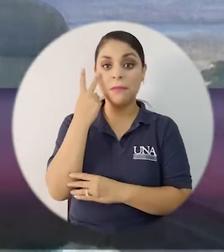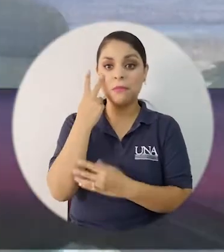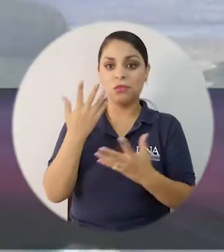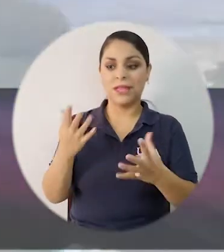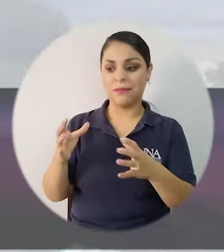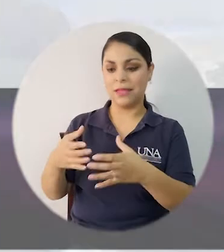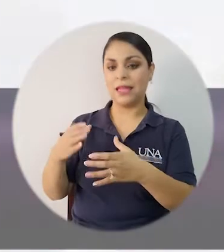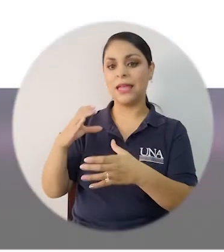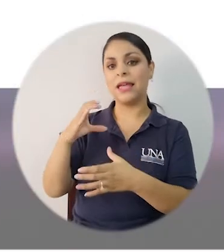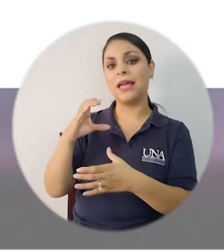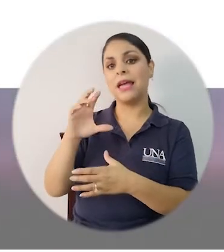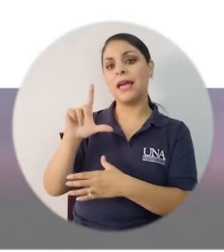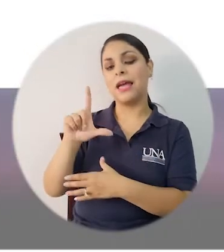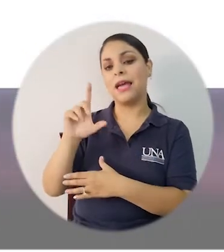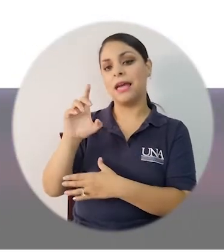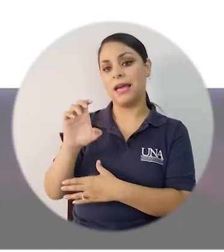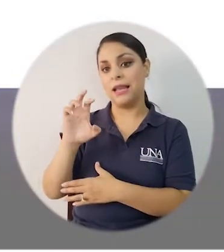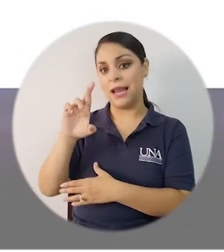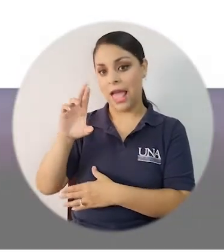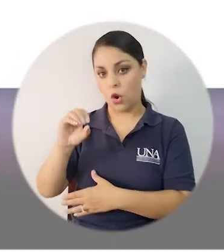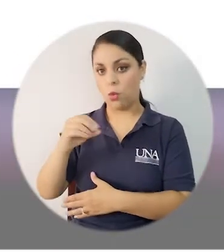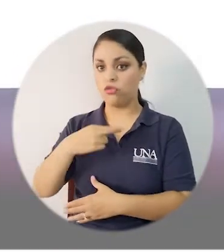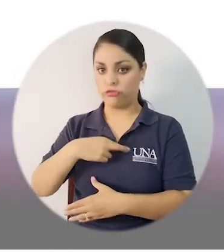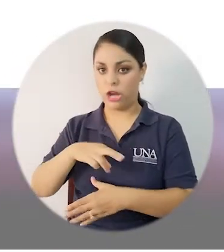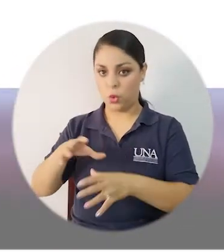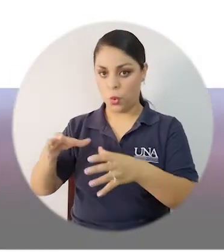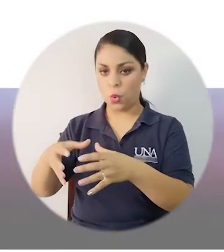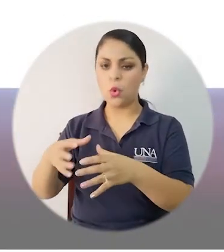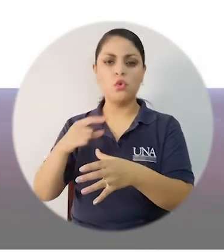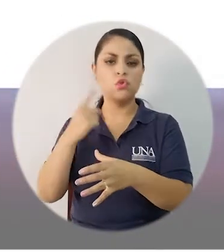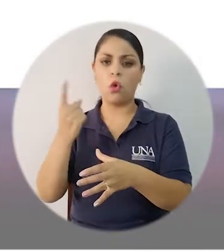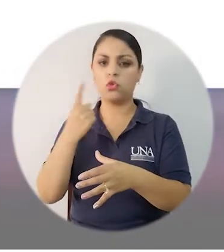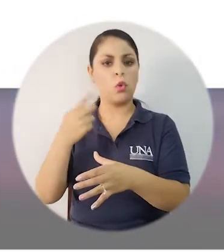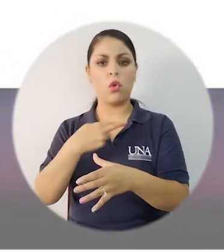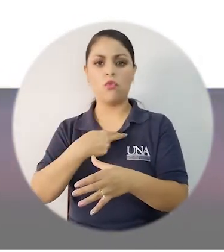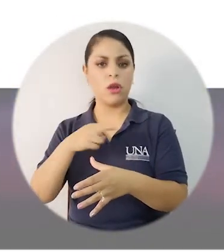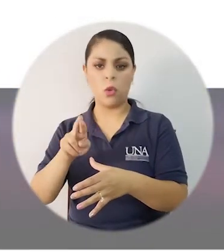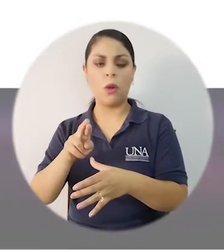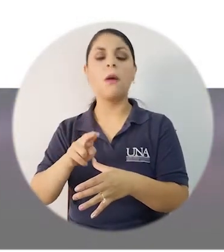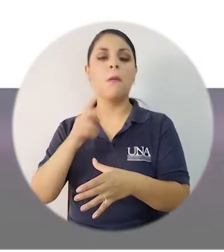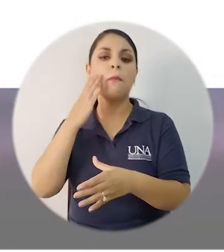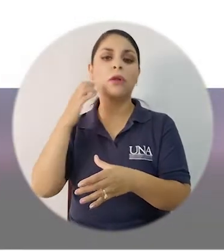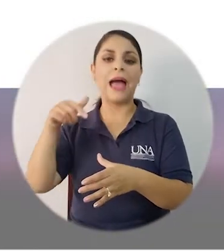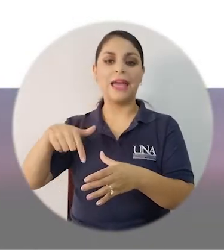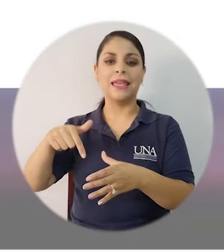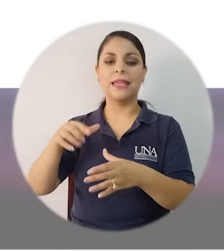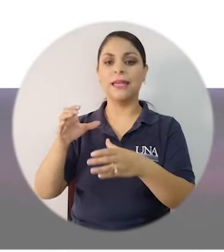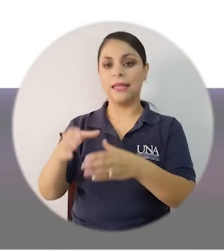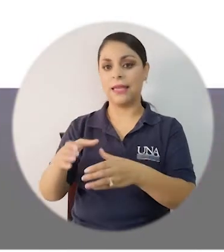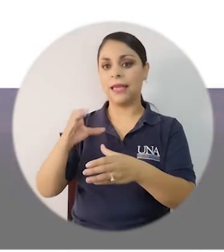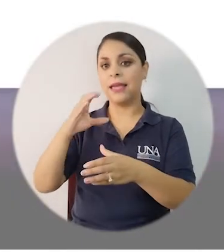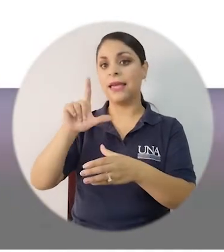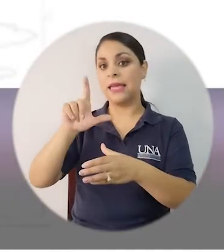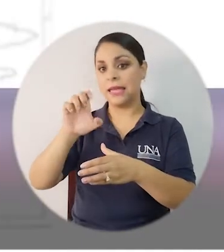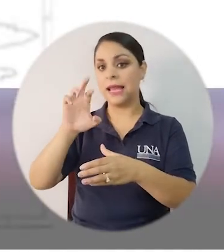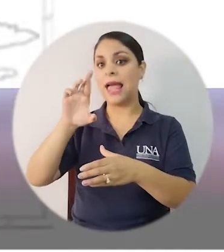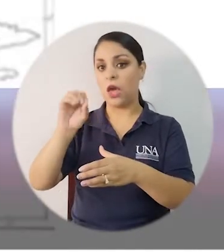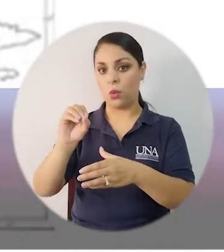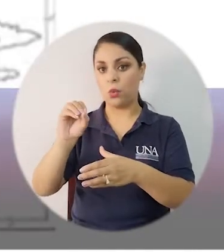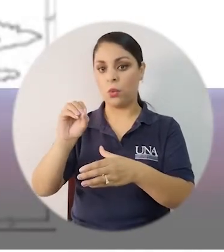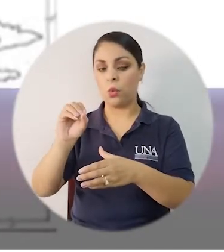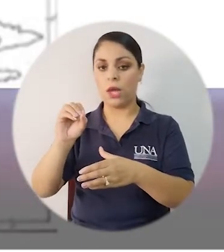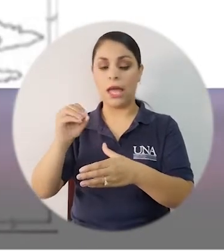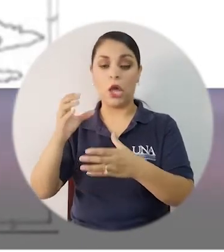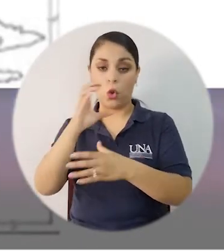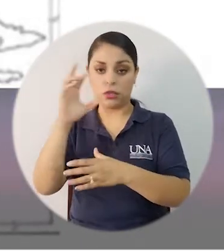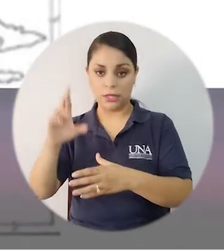su posición, sin decir que responda únicamente a intereses religiosos, sino también, como vimos, porque el clero en Costa Rica está metido en